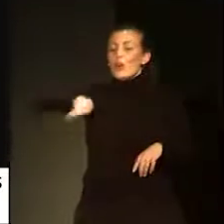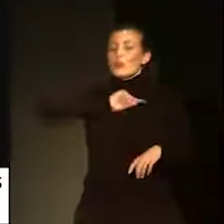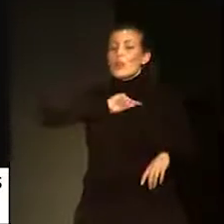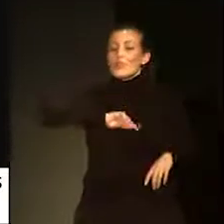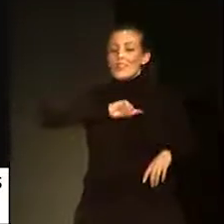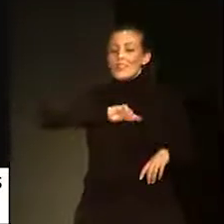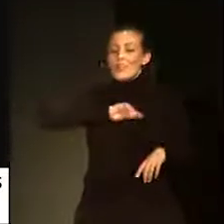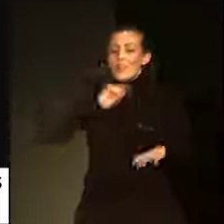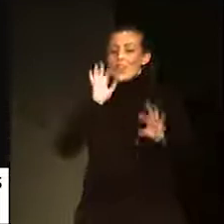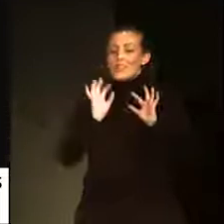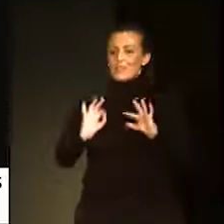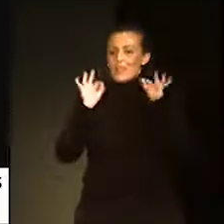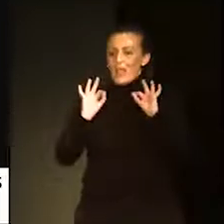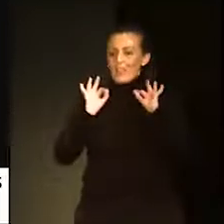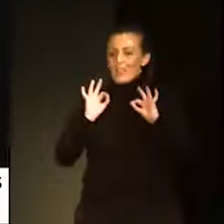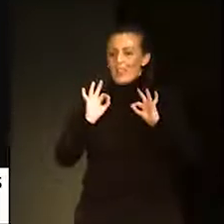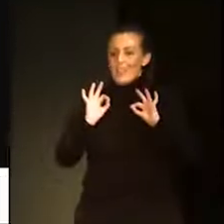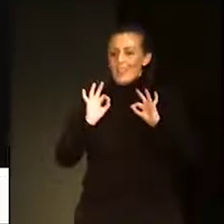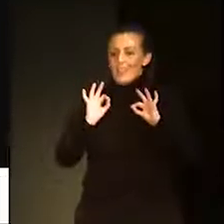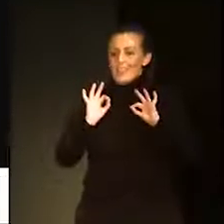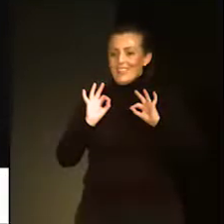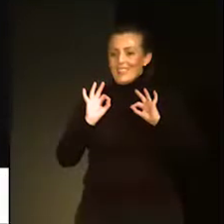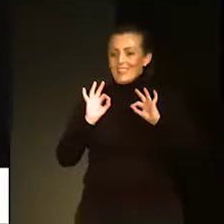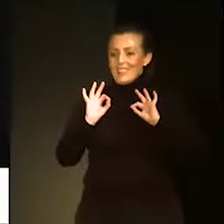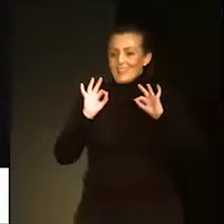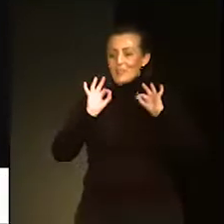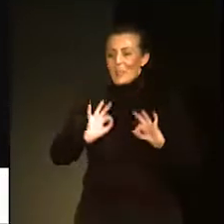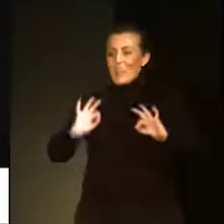sentimos especialmente